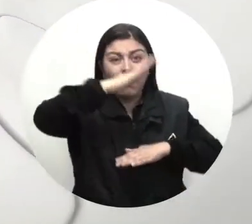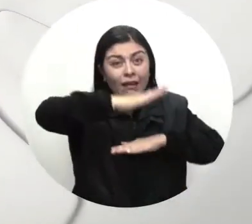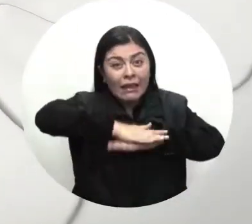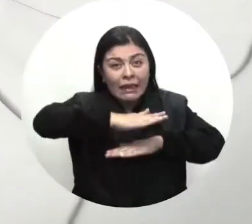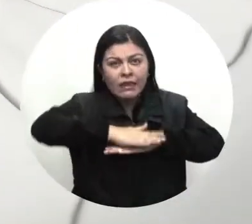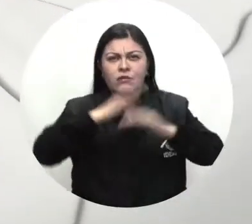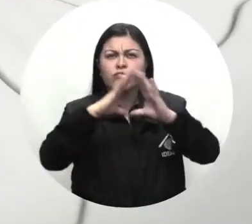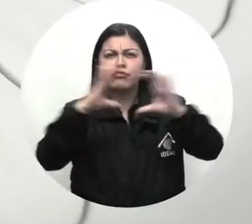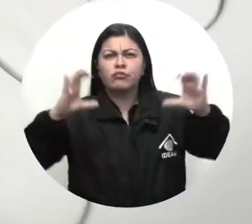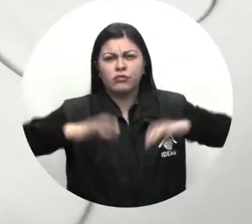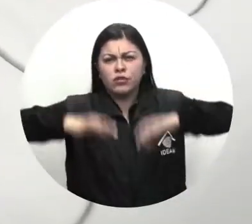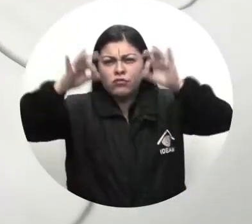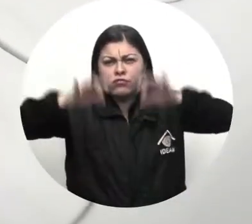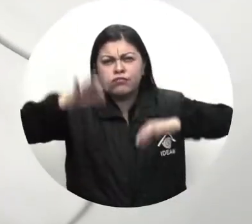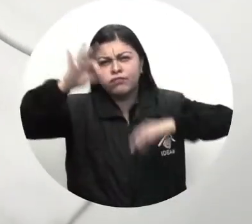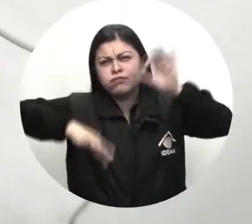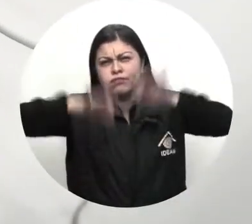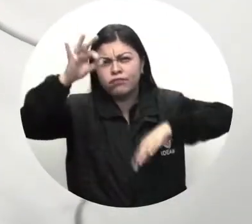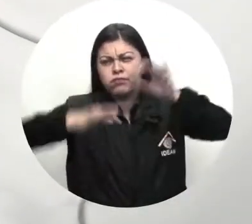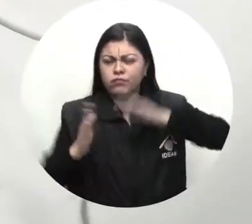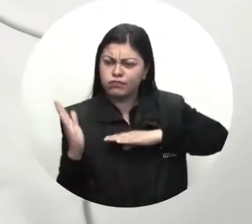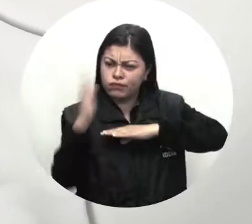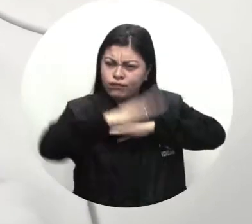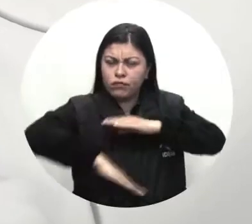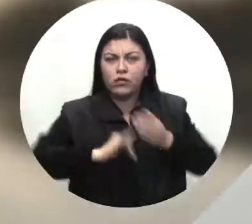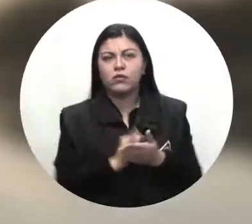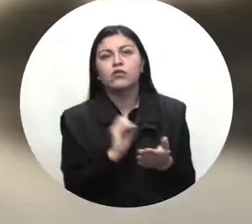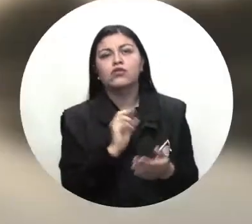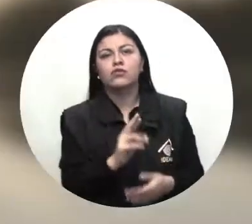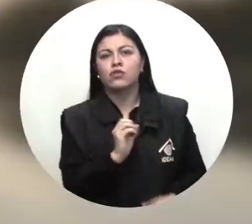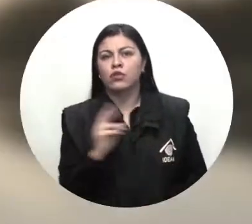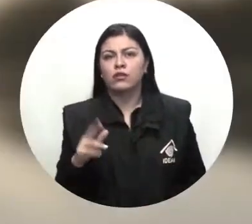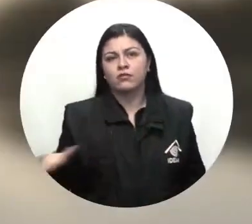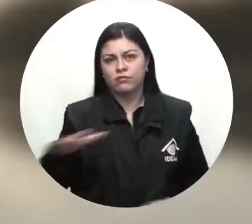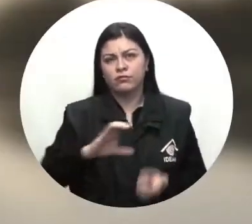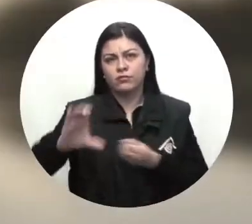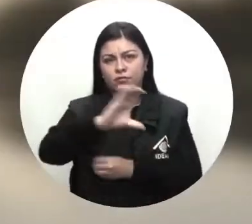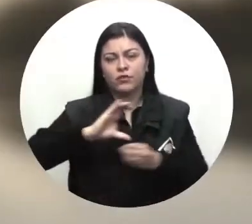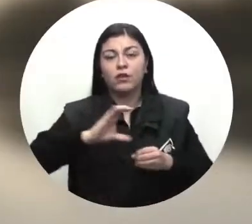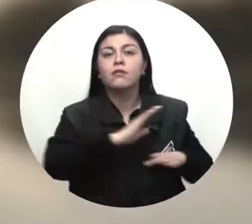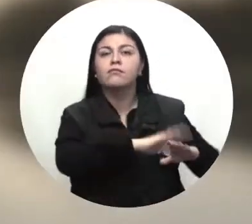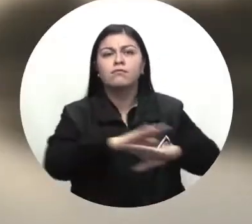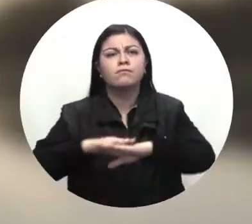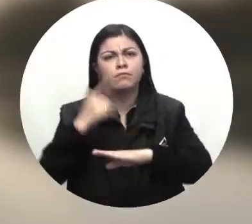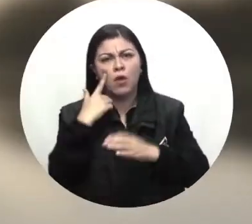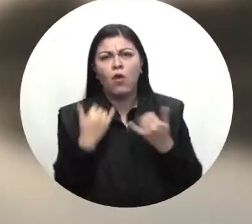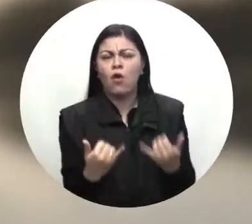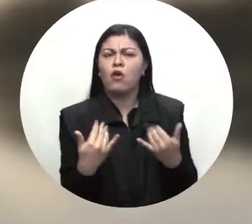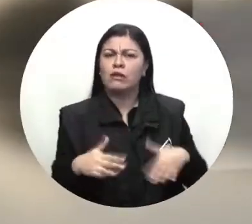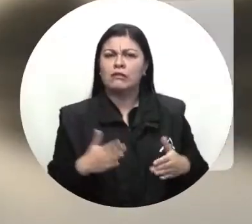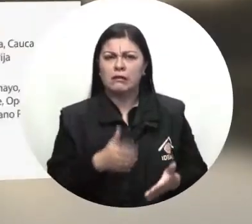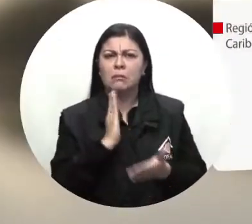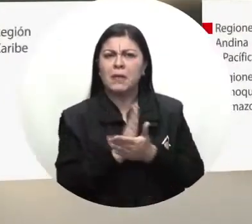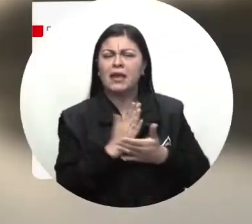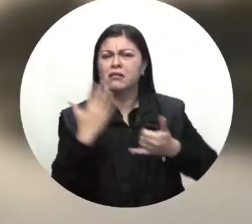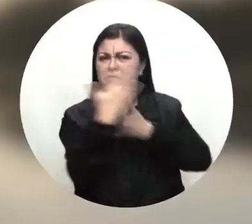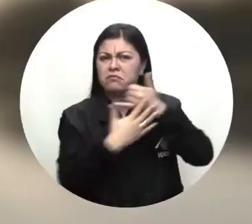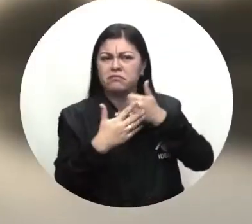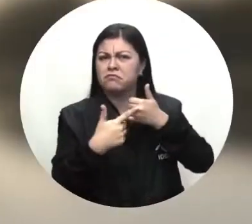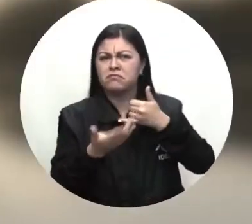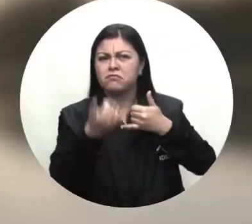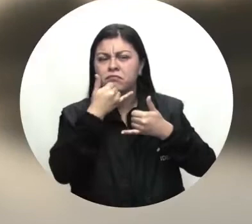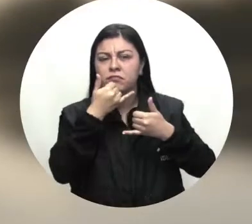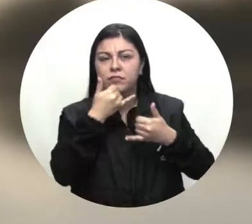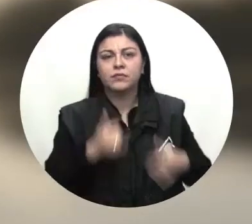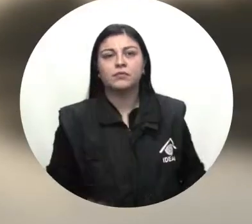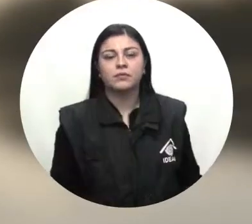posibles lloviznas finalizando la jornada sobre el sur y oriente de la ciudad. Ahora, mucha atención a las principales alertas para hoy a nivel